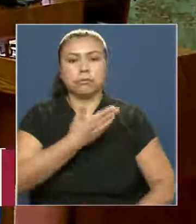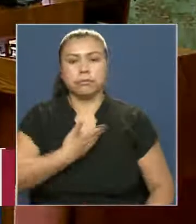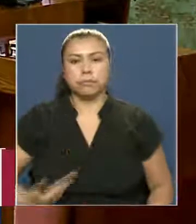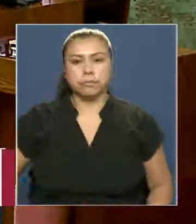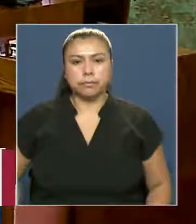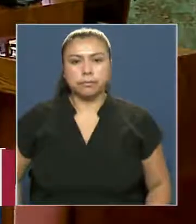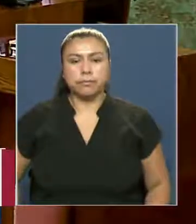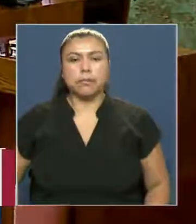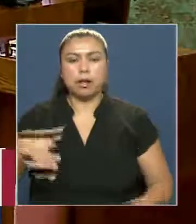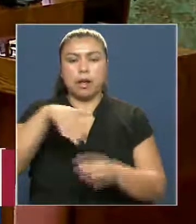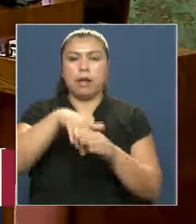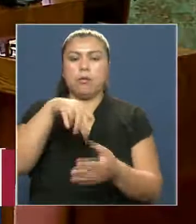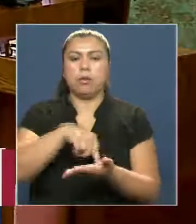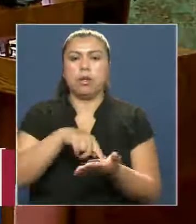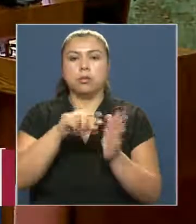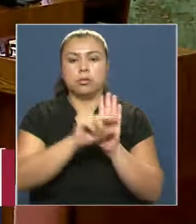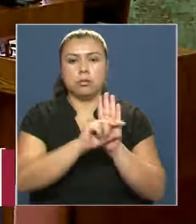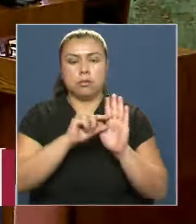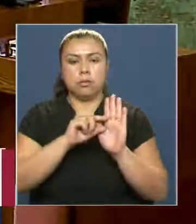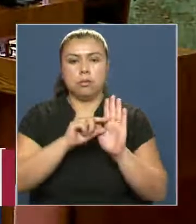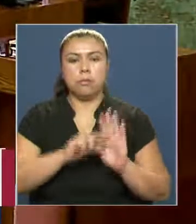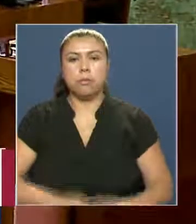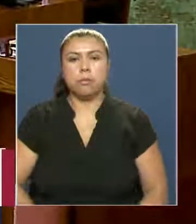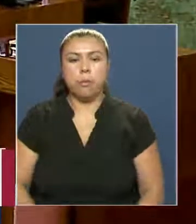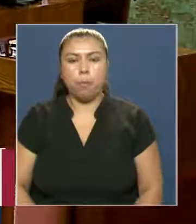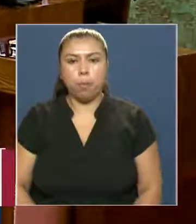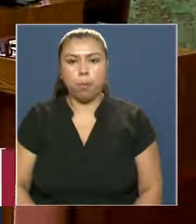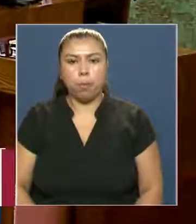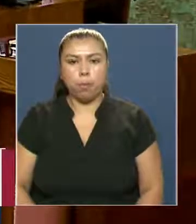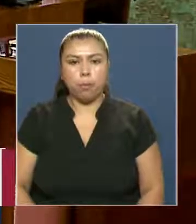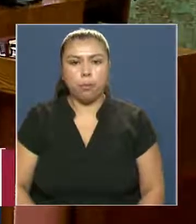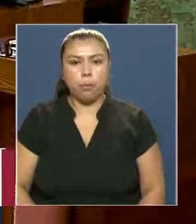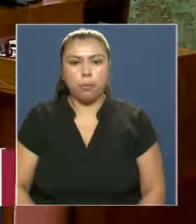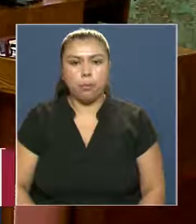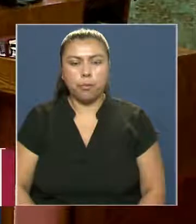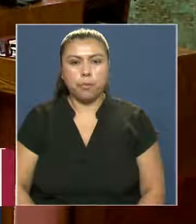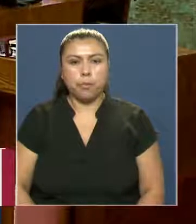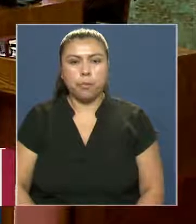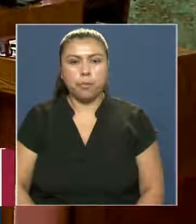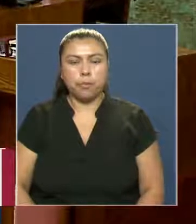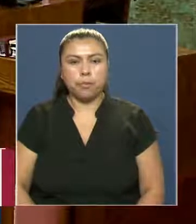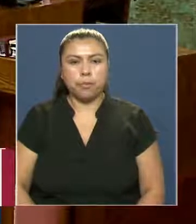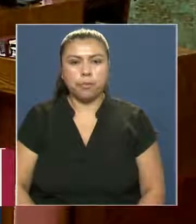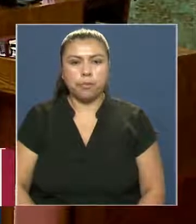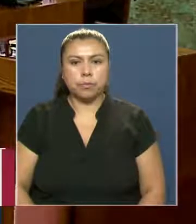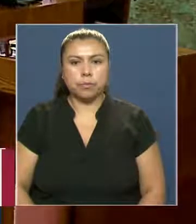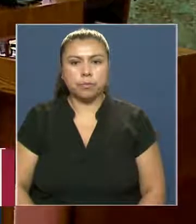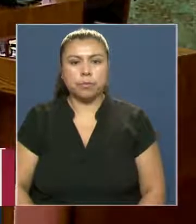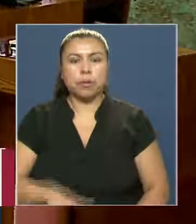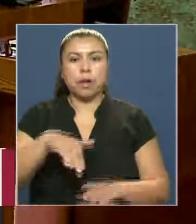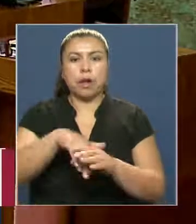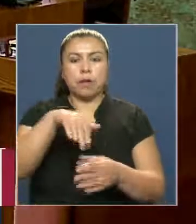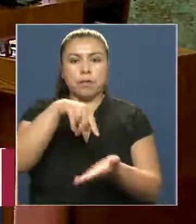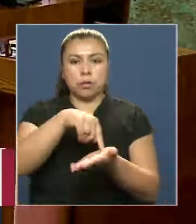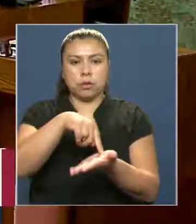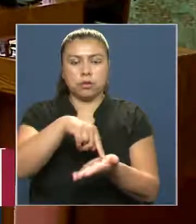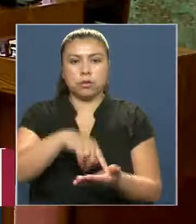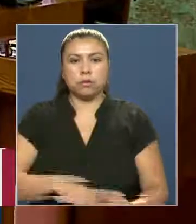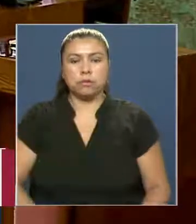En votación la indicación. En votación.